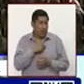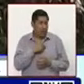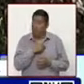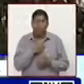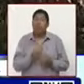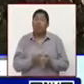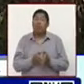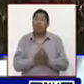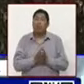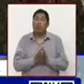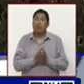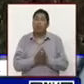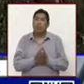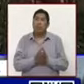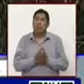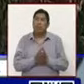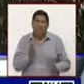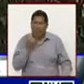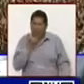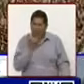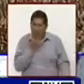hemos perdido una superficie